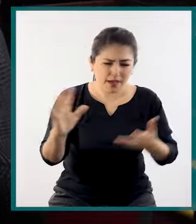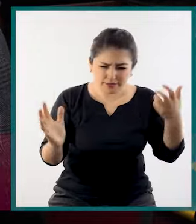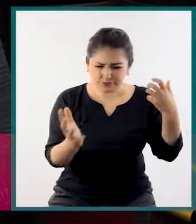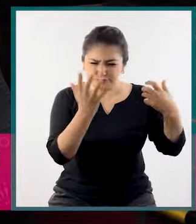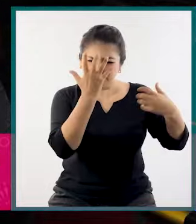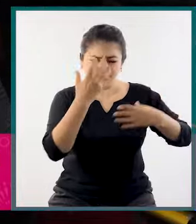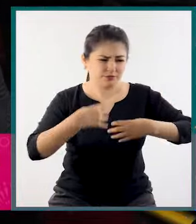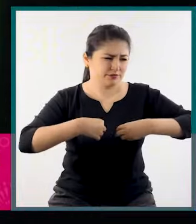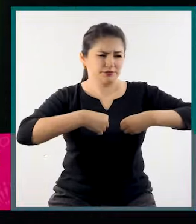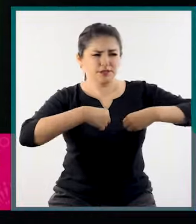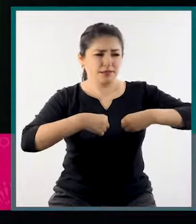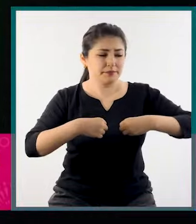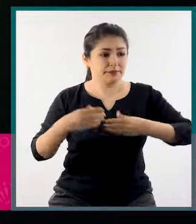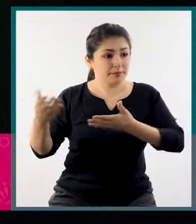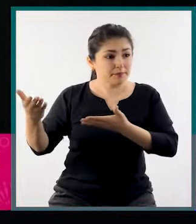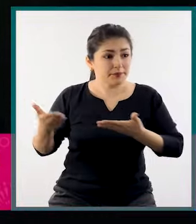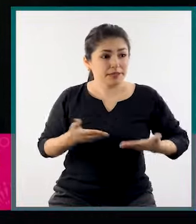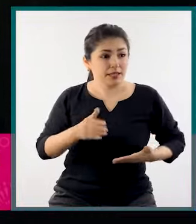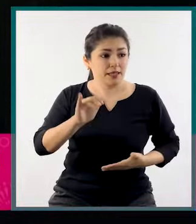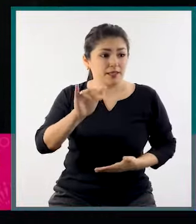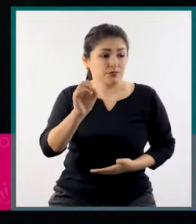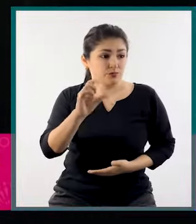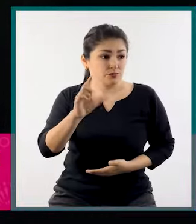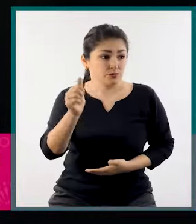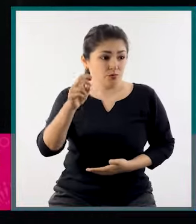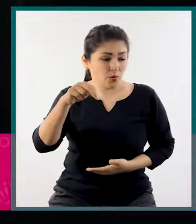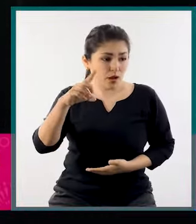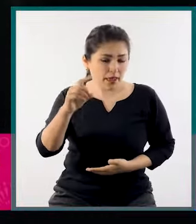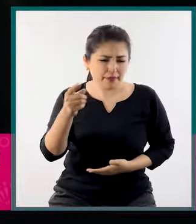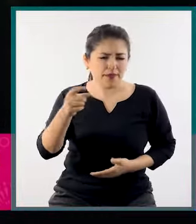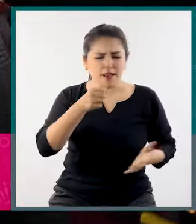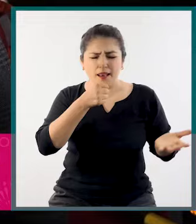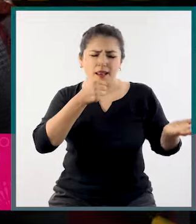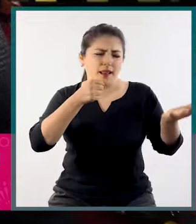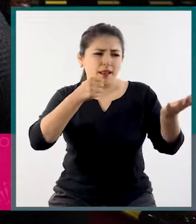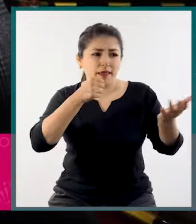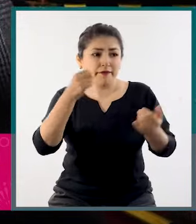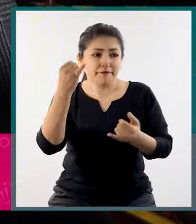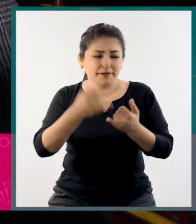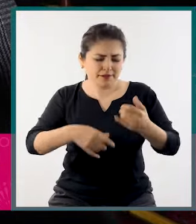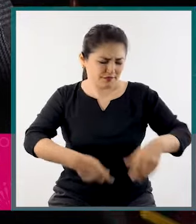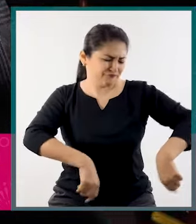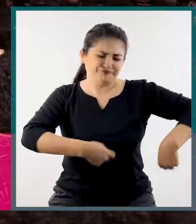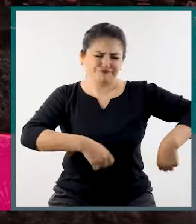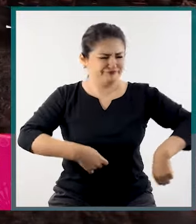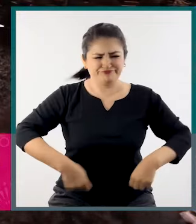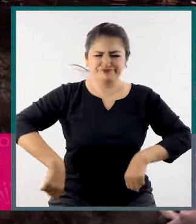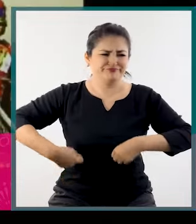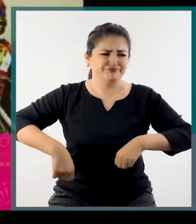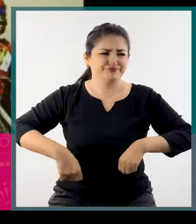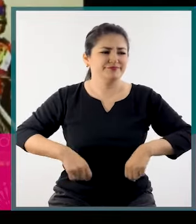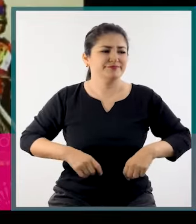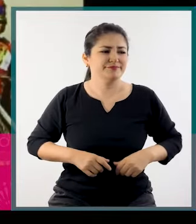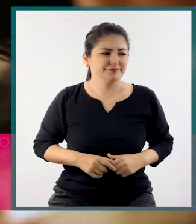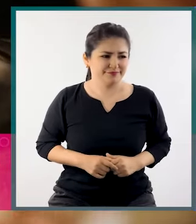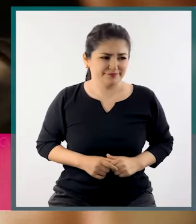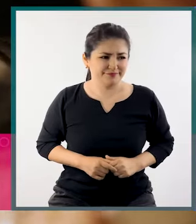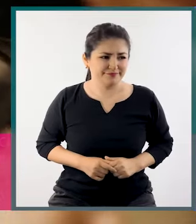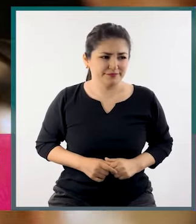Chapis, tenemos una invitada, Yolanda de Carguamayo, que nos va a interpretar algunos temas, y cerramos con el Huaylas de Carnaval.